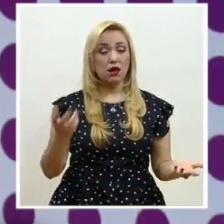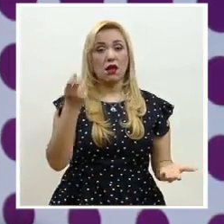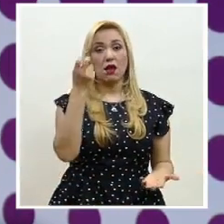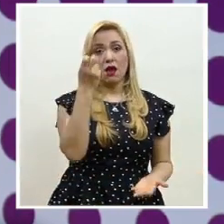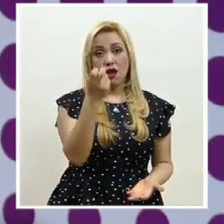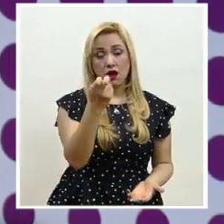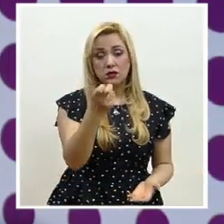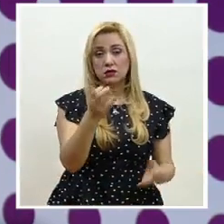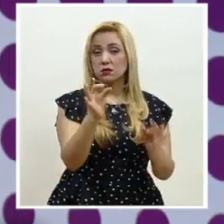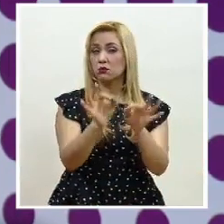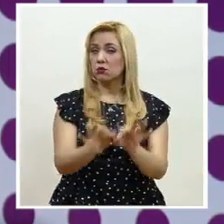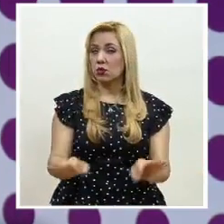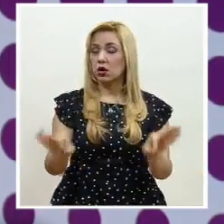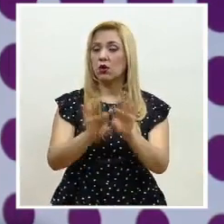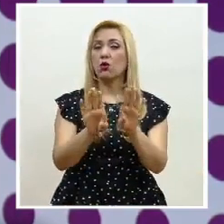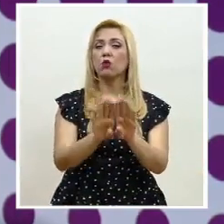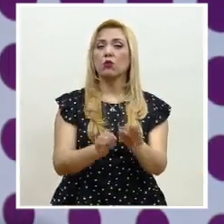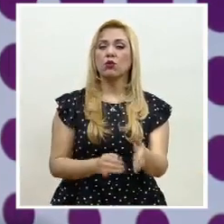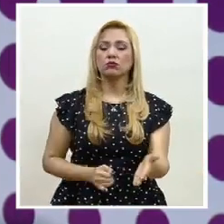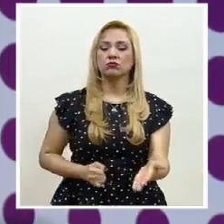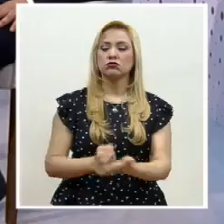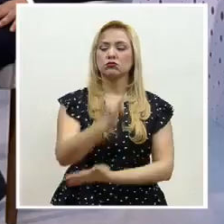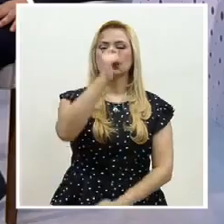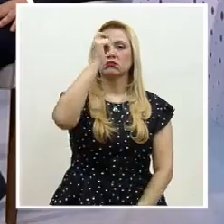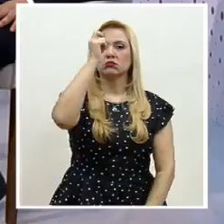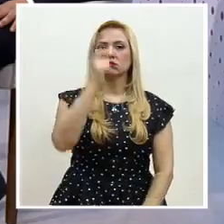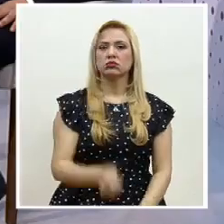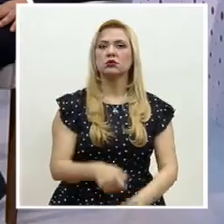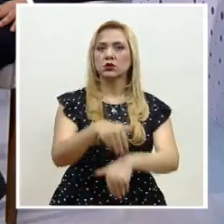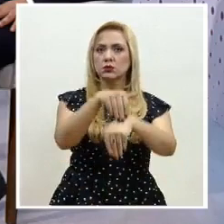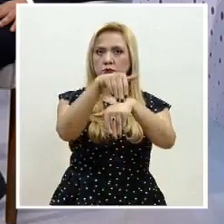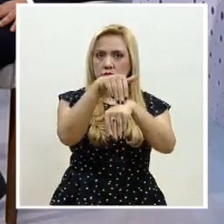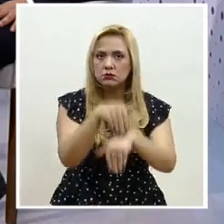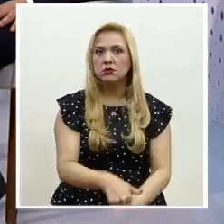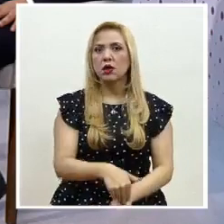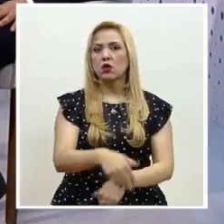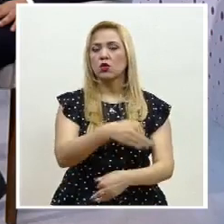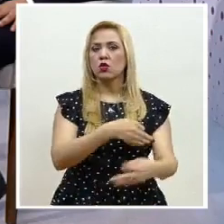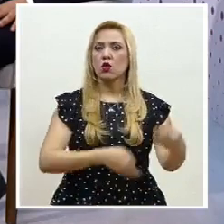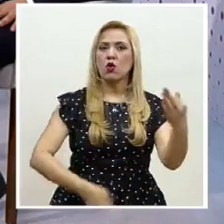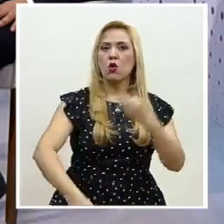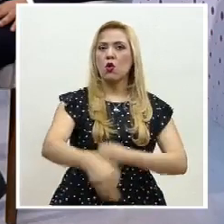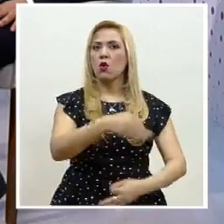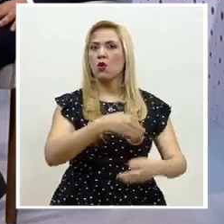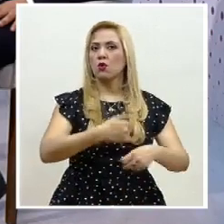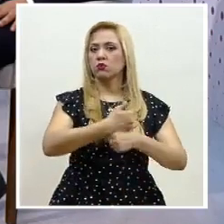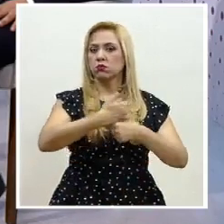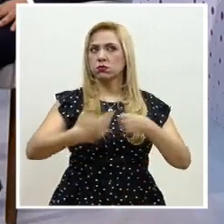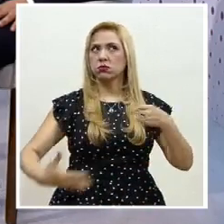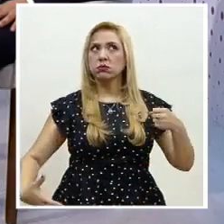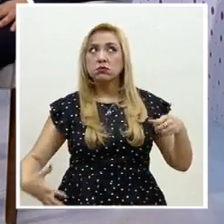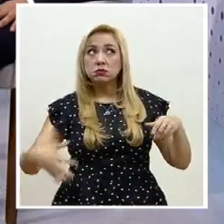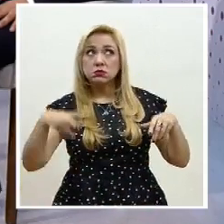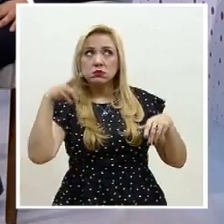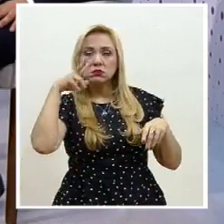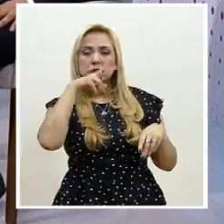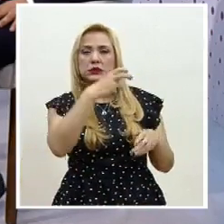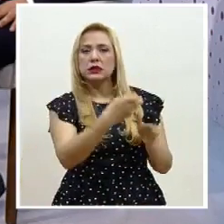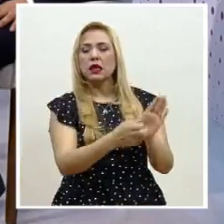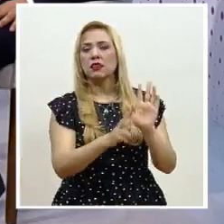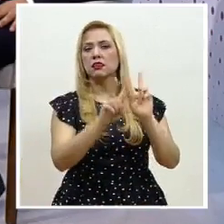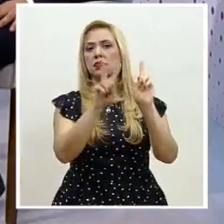en el criterio y en la línea jurisprudencial, la característica de la forma en la que se construyó la decisión judicial y de los efectos que se